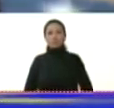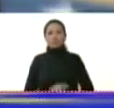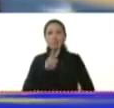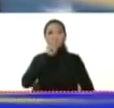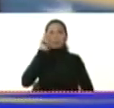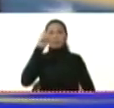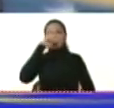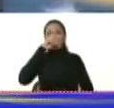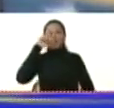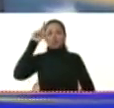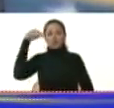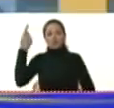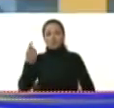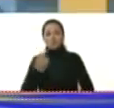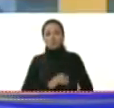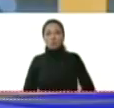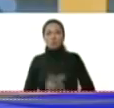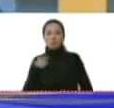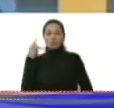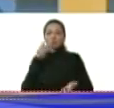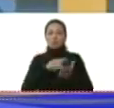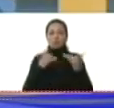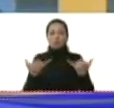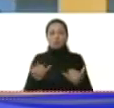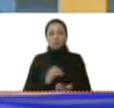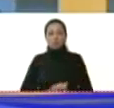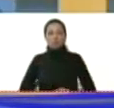20 años después, aquí estamos.